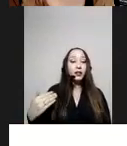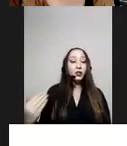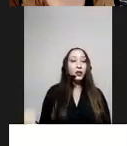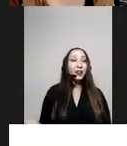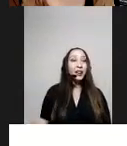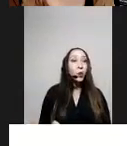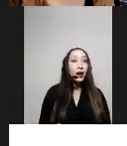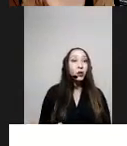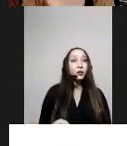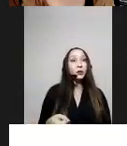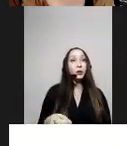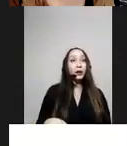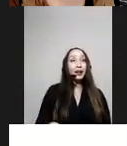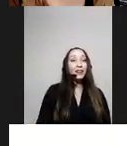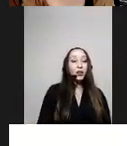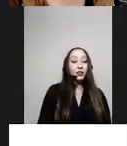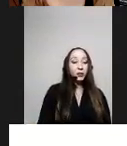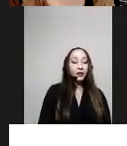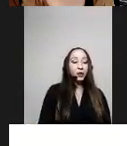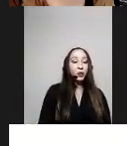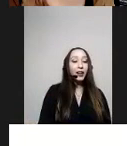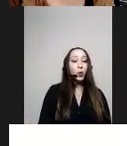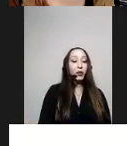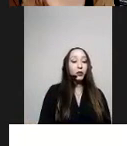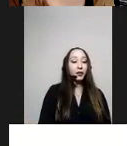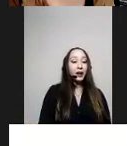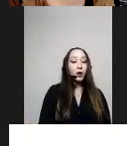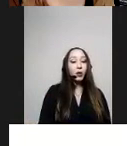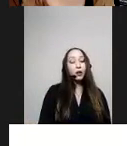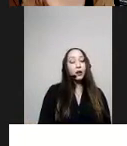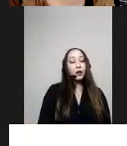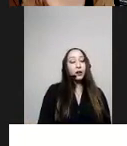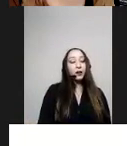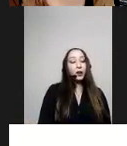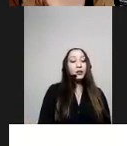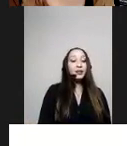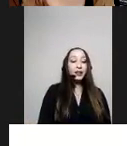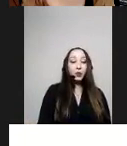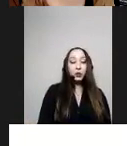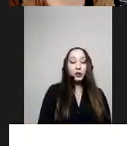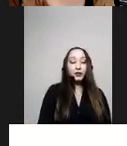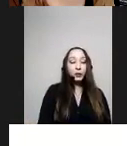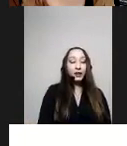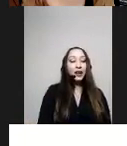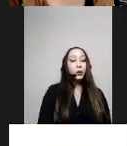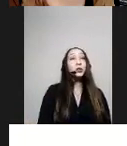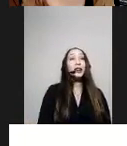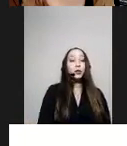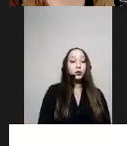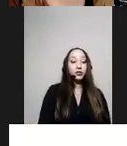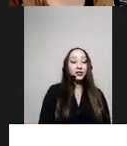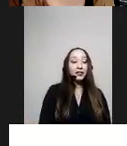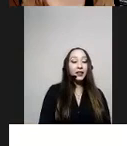de dirección inadecuados, todo lo que es la valoración inadecuada de los puestos de trabajo, ausencia de cultura de seguridad, un